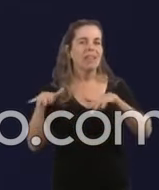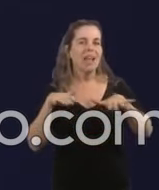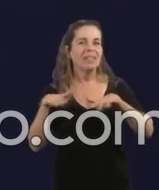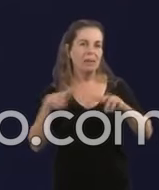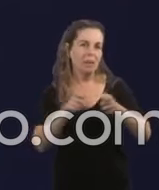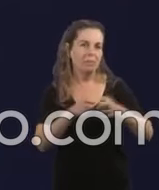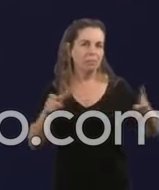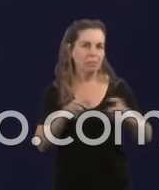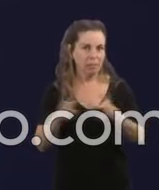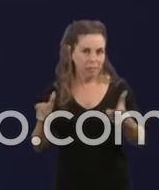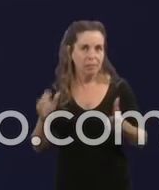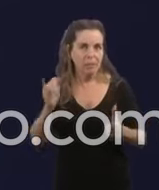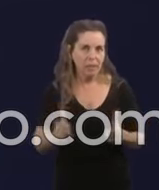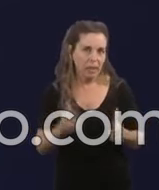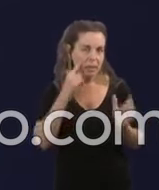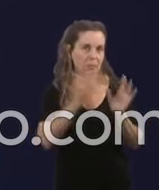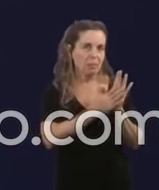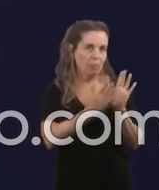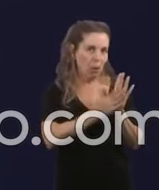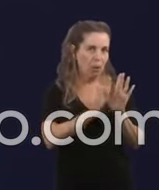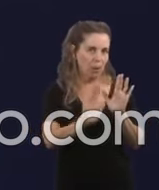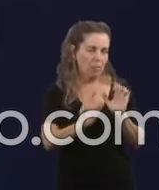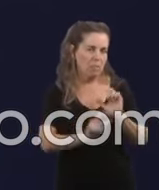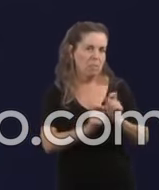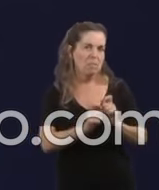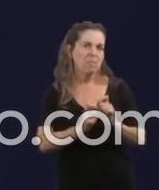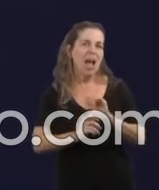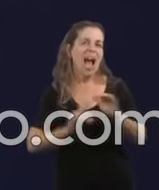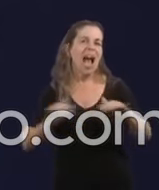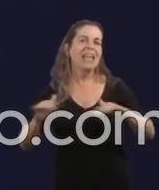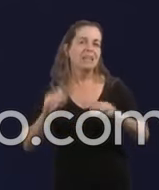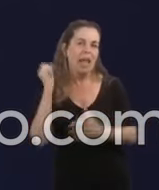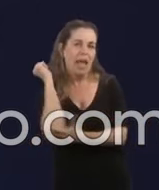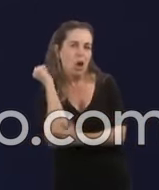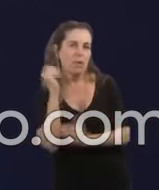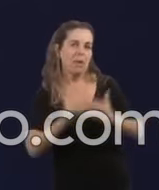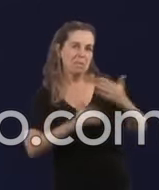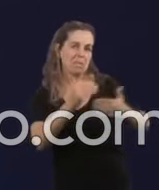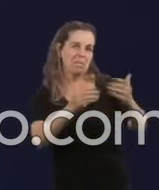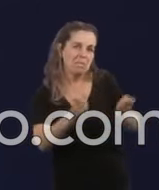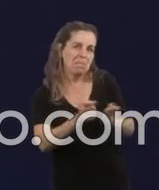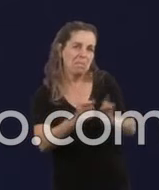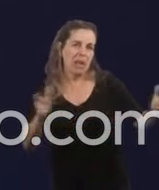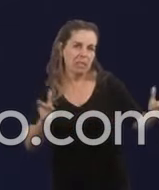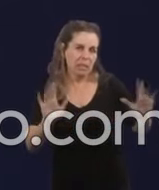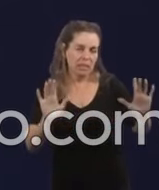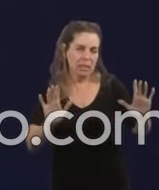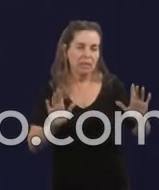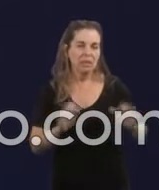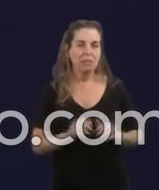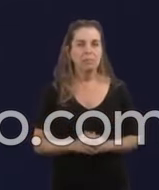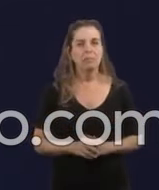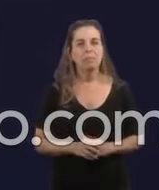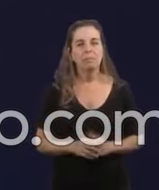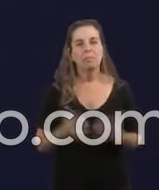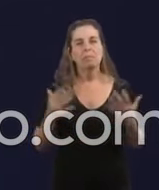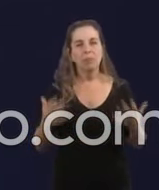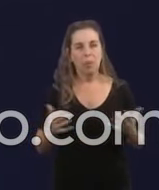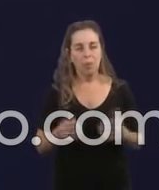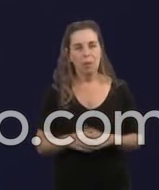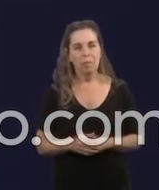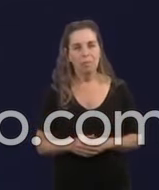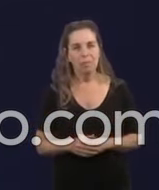efectivamente se está rebotando se está creciendo eh Y el cepo ahí lo ves eh lo que Obviamente que